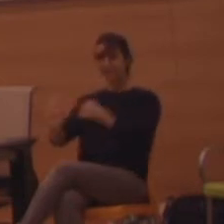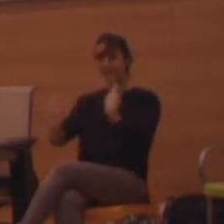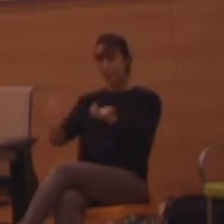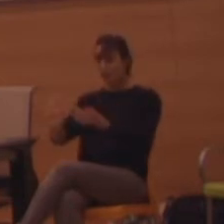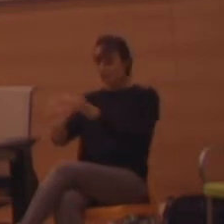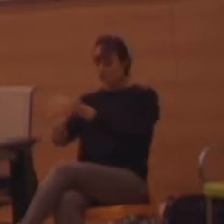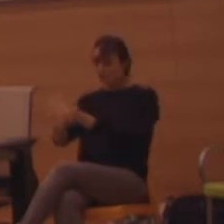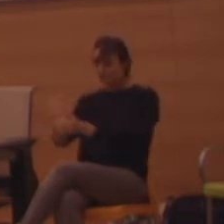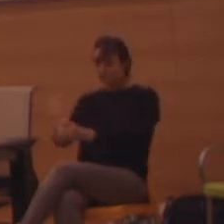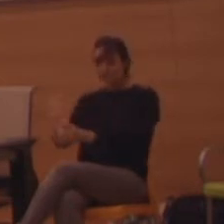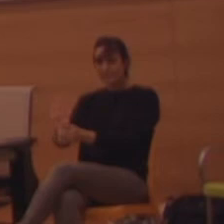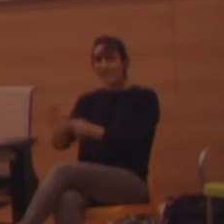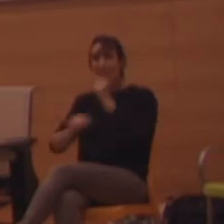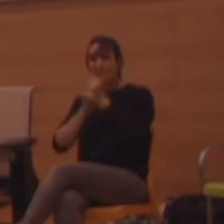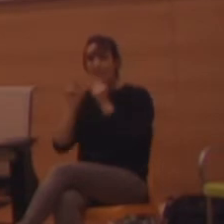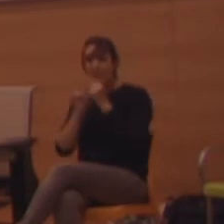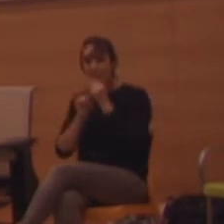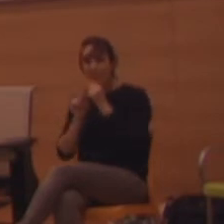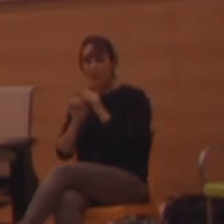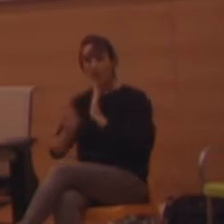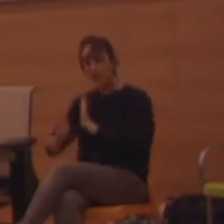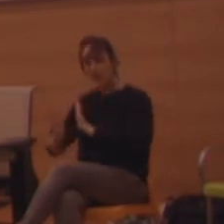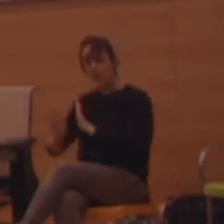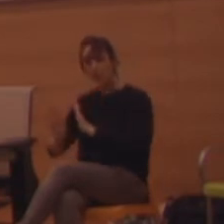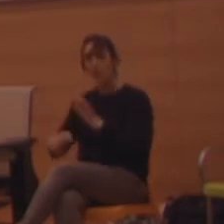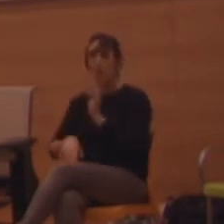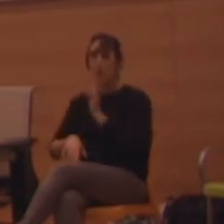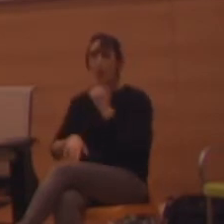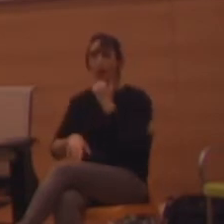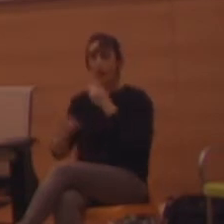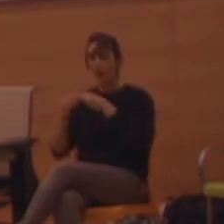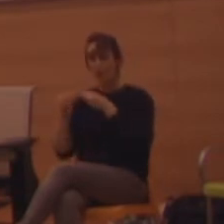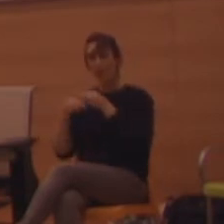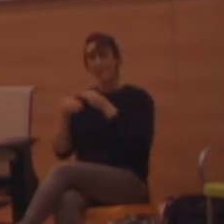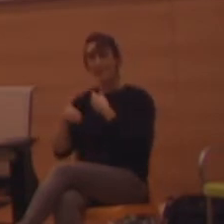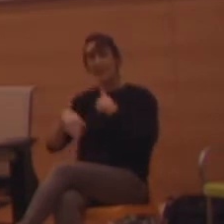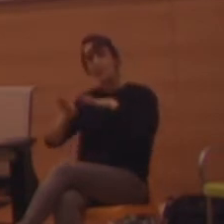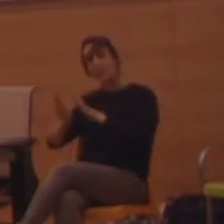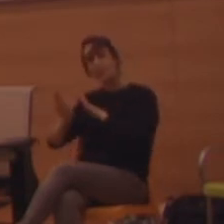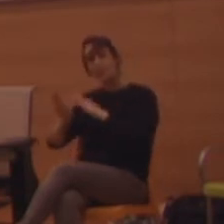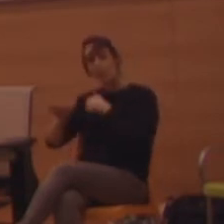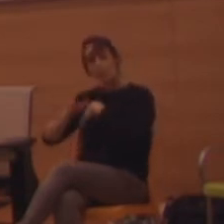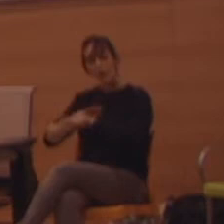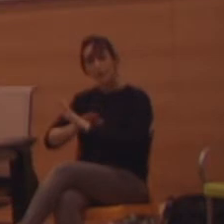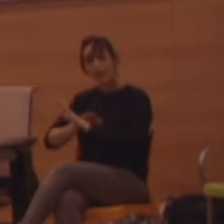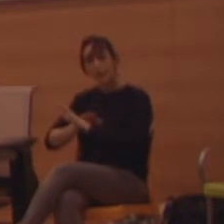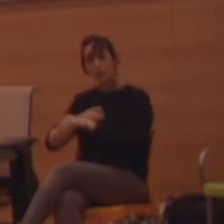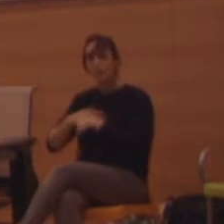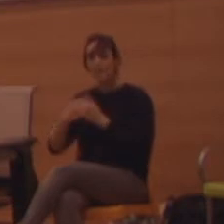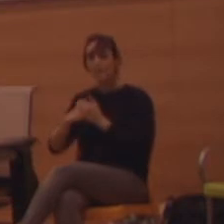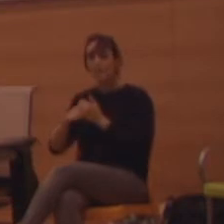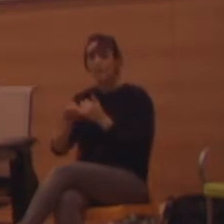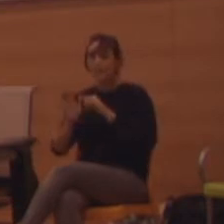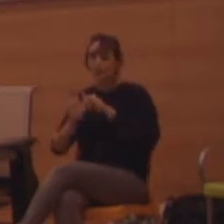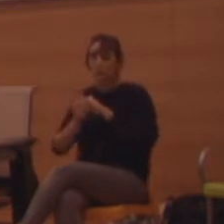tendinosas, la infección que podamos tener ahí o el acúmulo de materia que podamos tener ahí van a ir hacia partes proximales, se van a